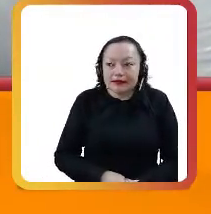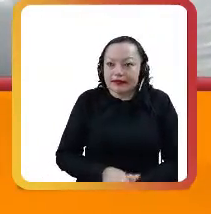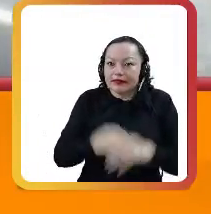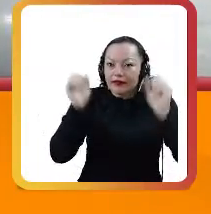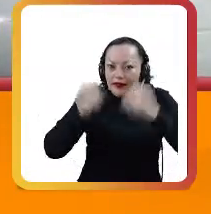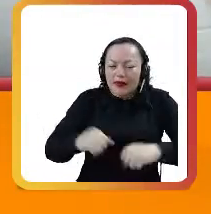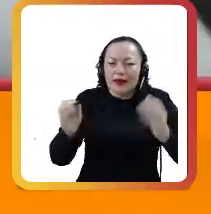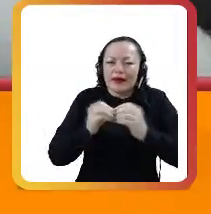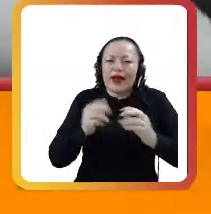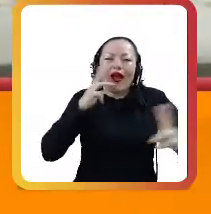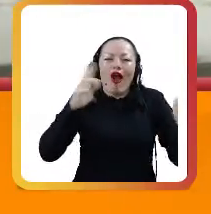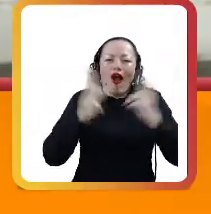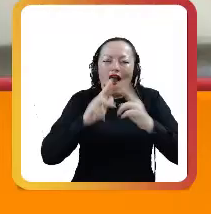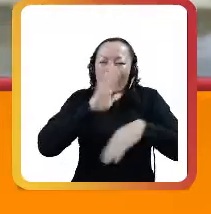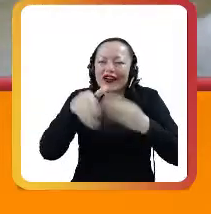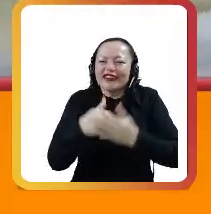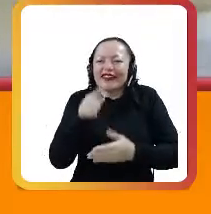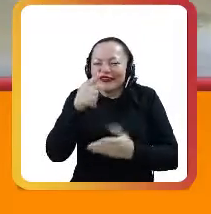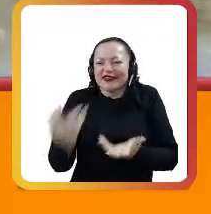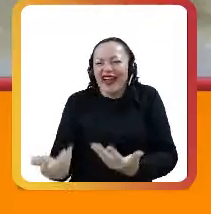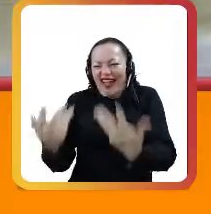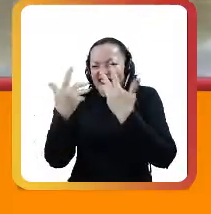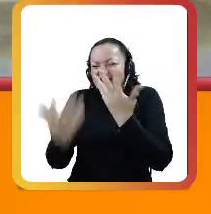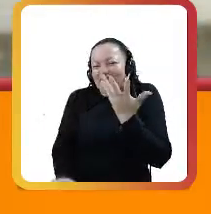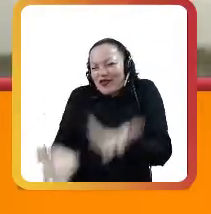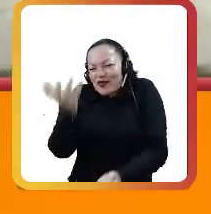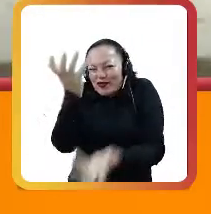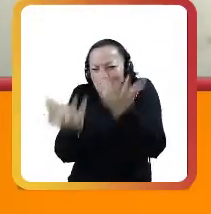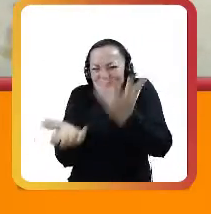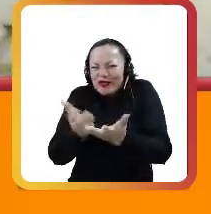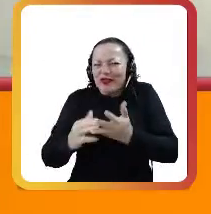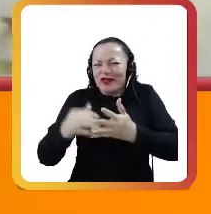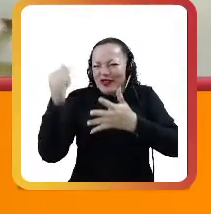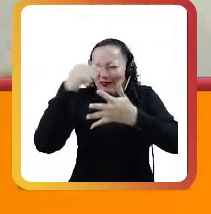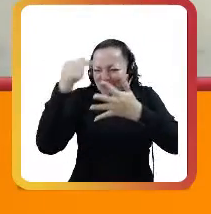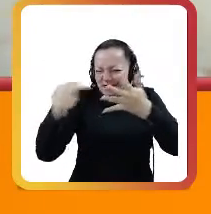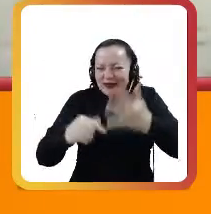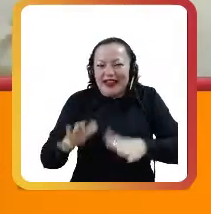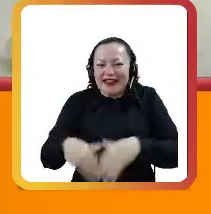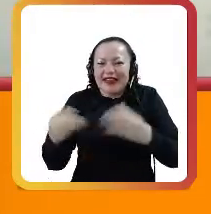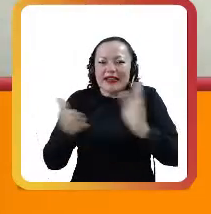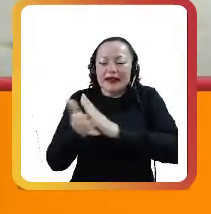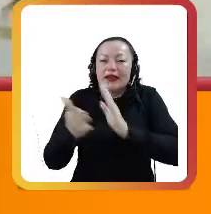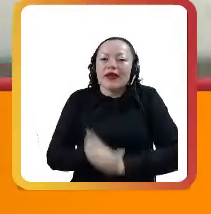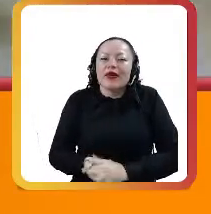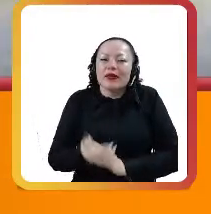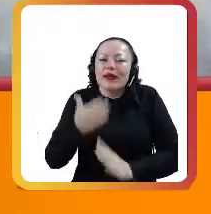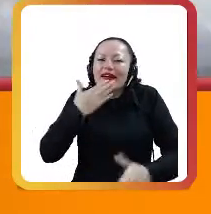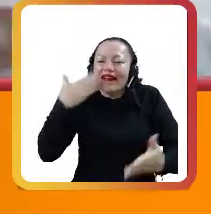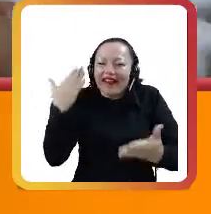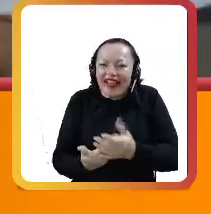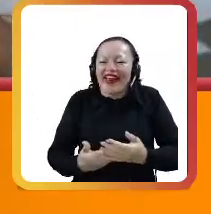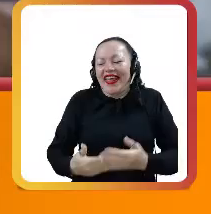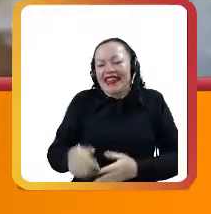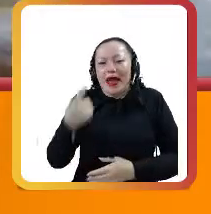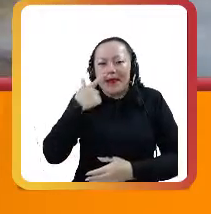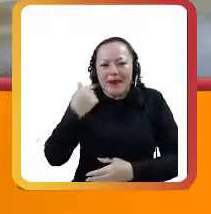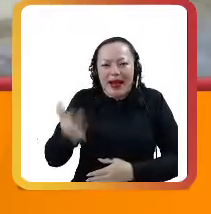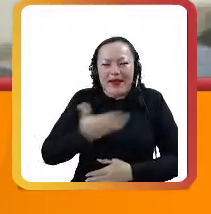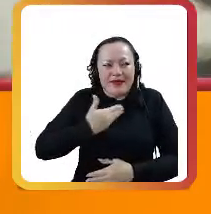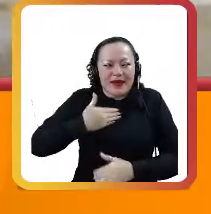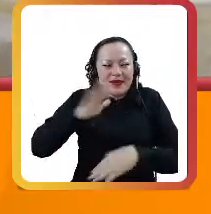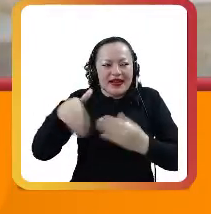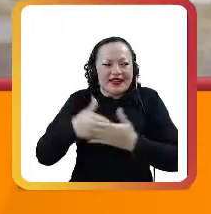podamos conocer este tipo de recetas que seguramente y con la ayuda de pronto de los papás, sé que más de